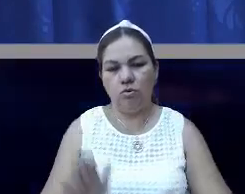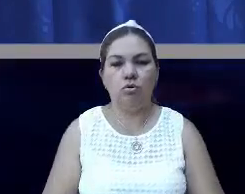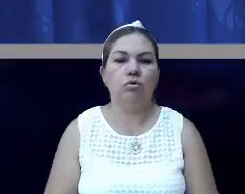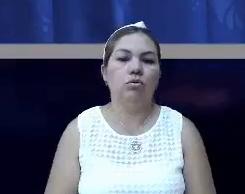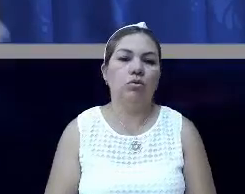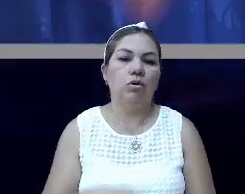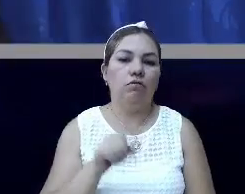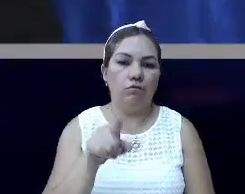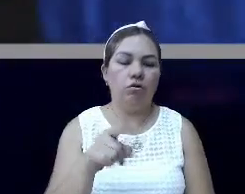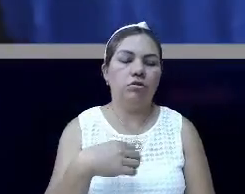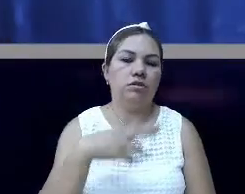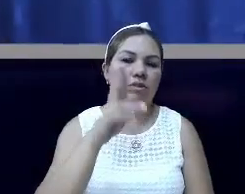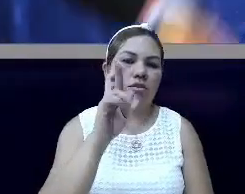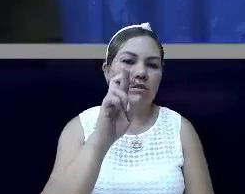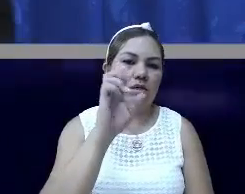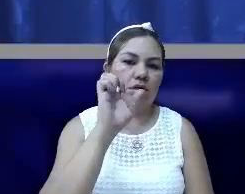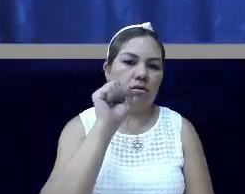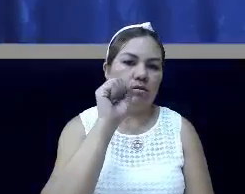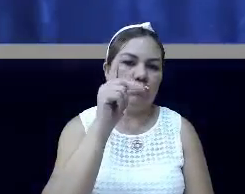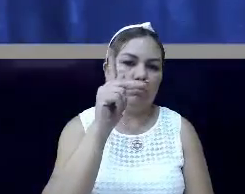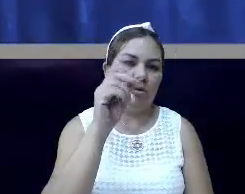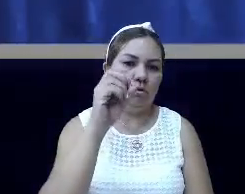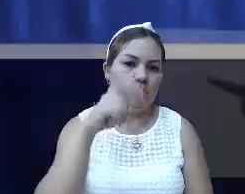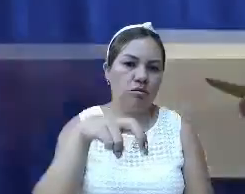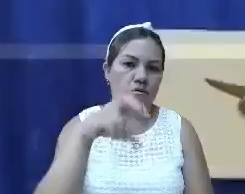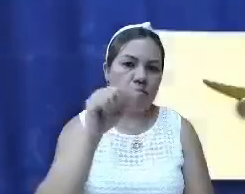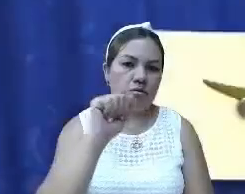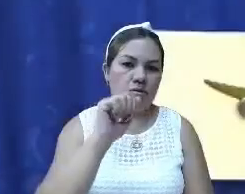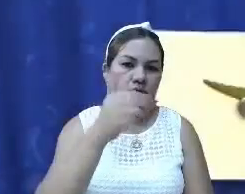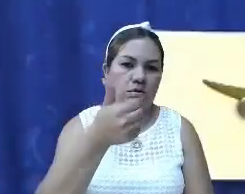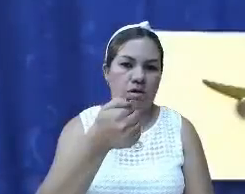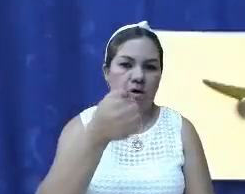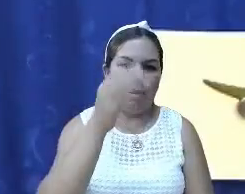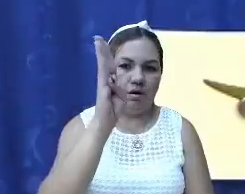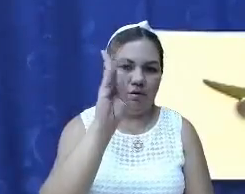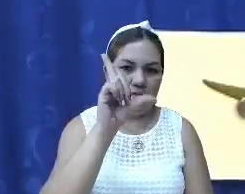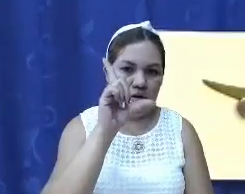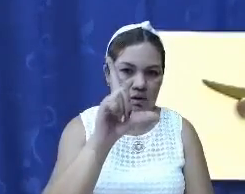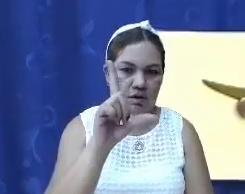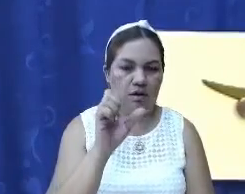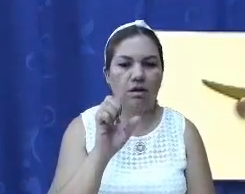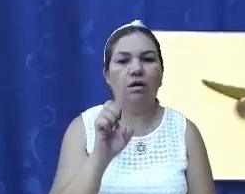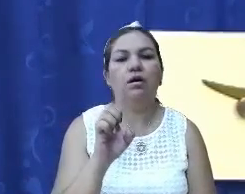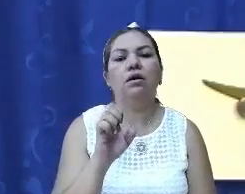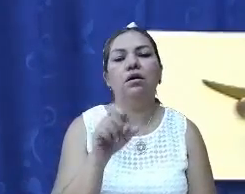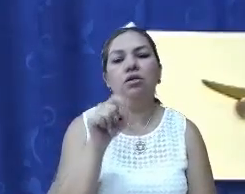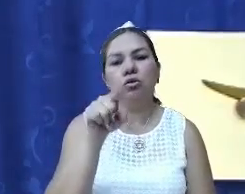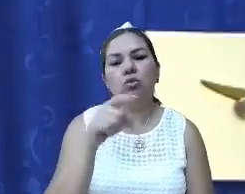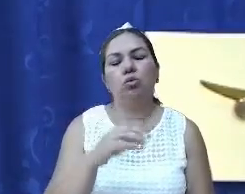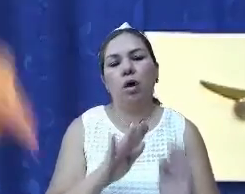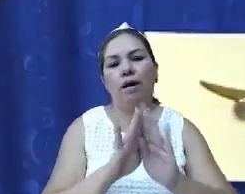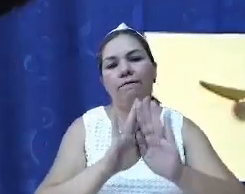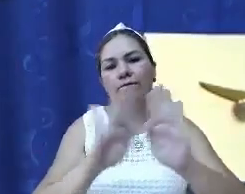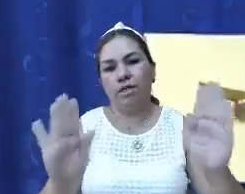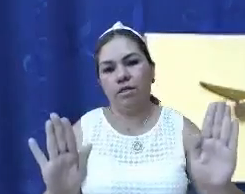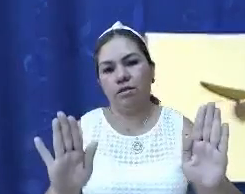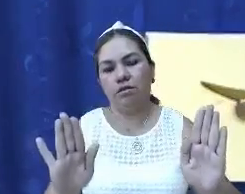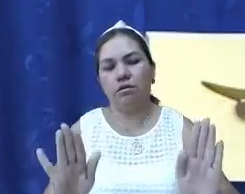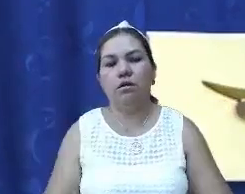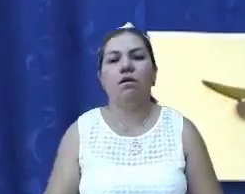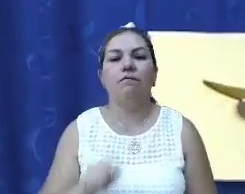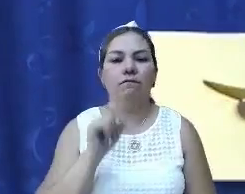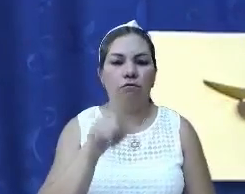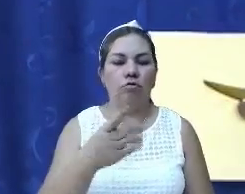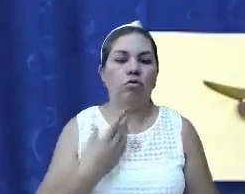Hacete responsable de las puertas que tú mismo abriste, te dice el Señor. Y empezá a cerrar esas puertas que tú mismo abriste.